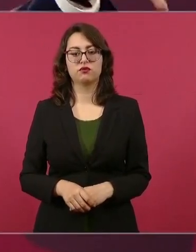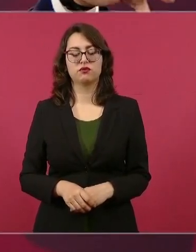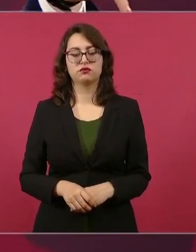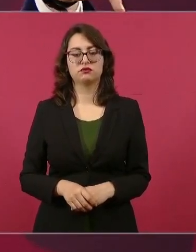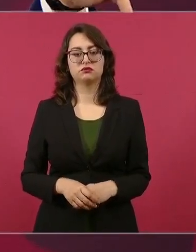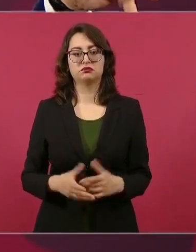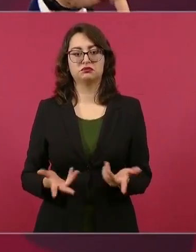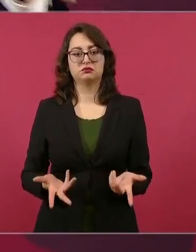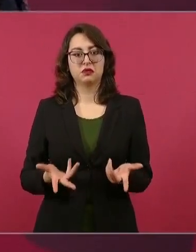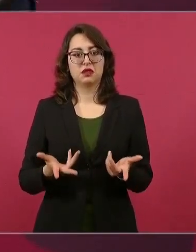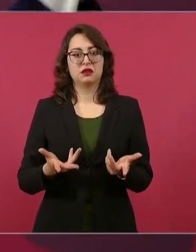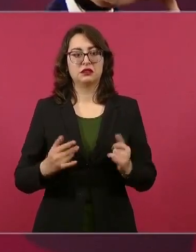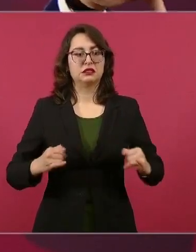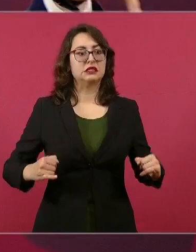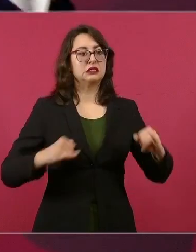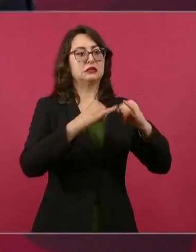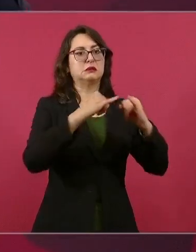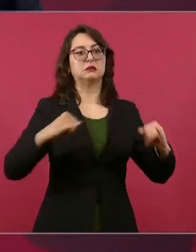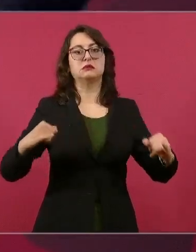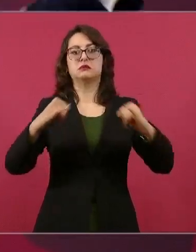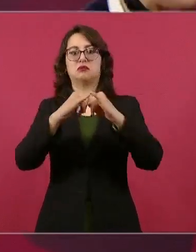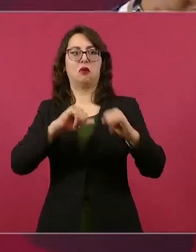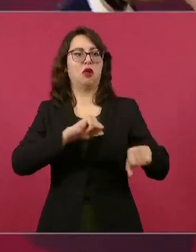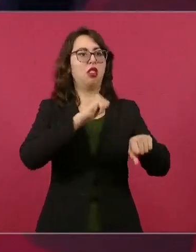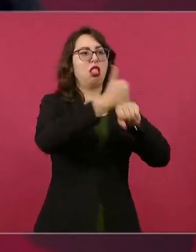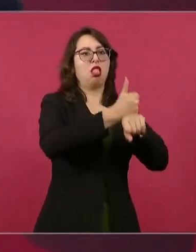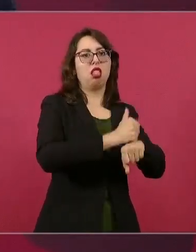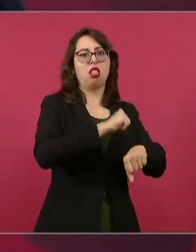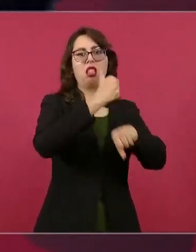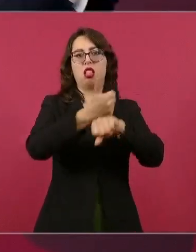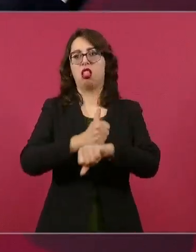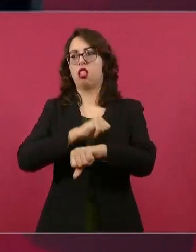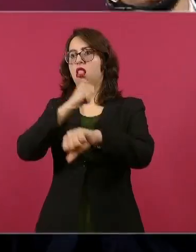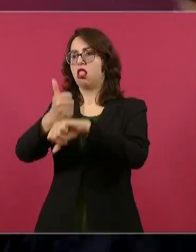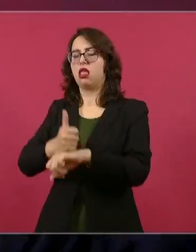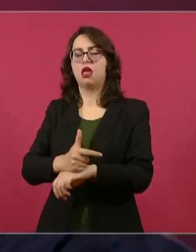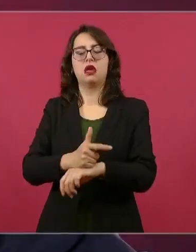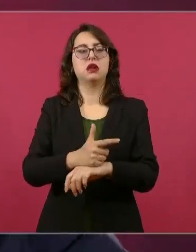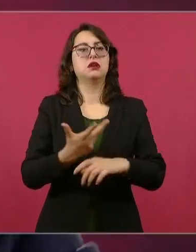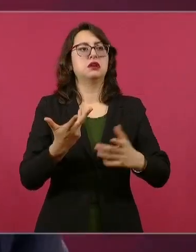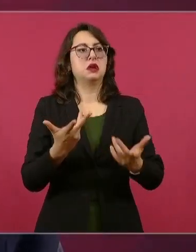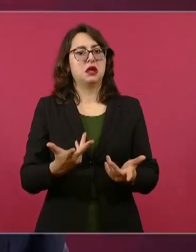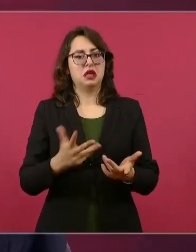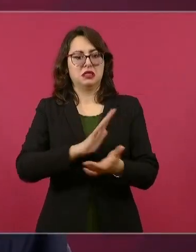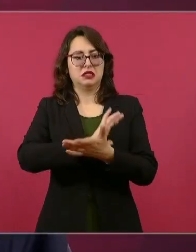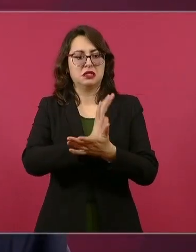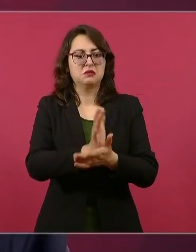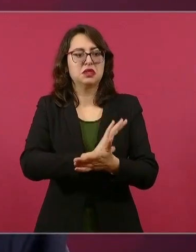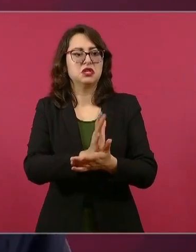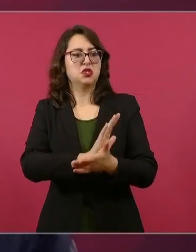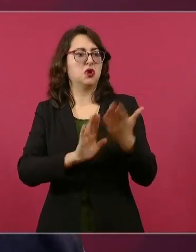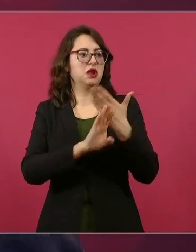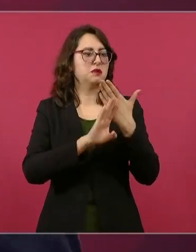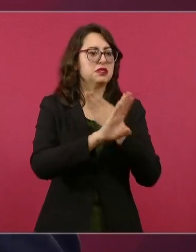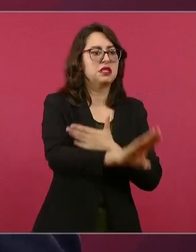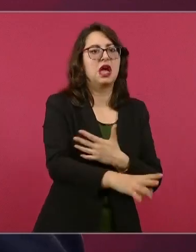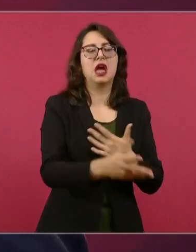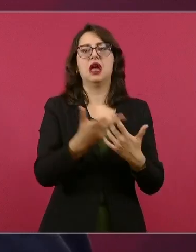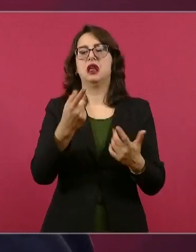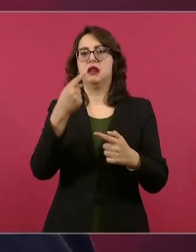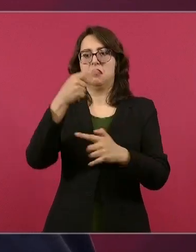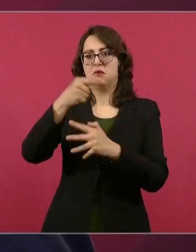instituciones, ¿no?, en contra de la discriminación y en contra de todo, y leyes y demás. Pues es